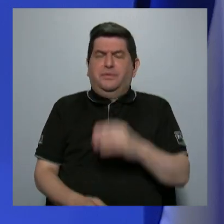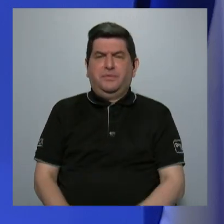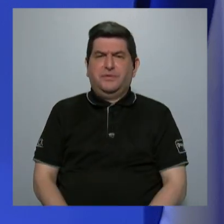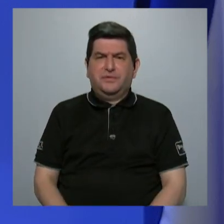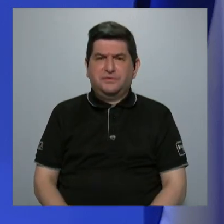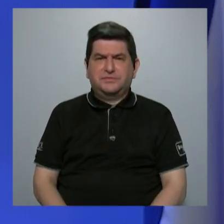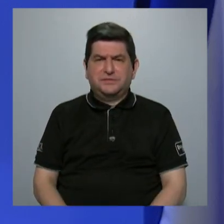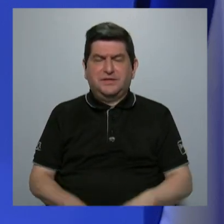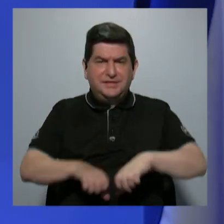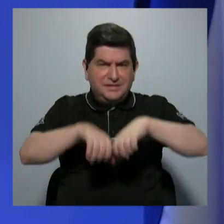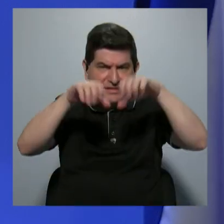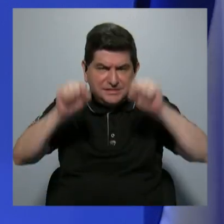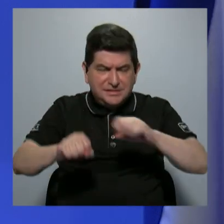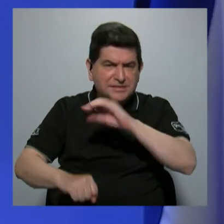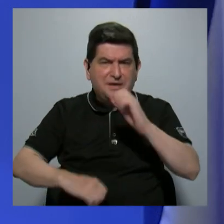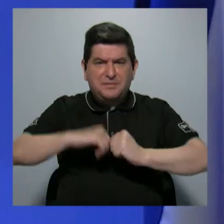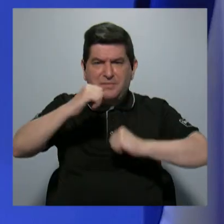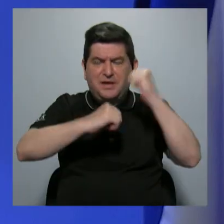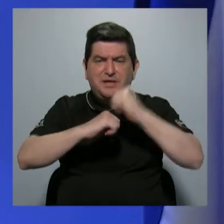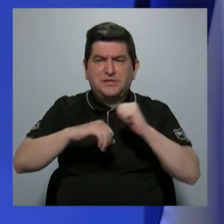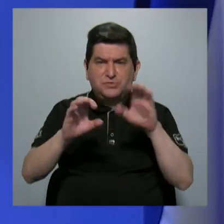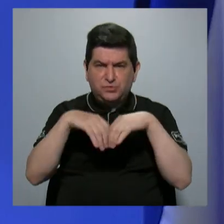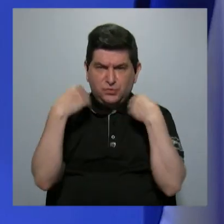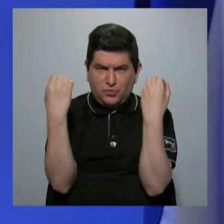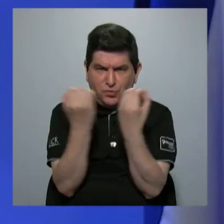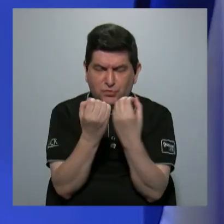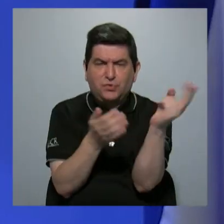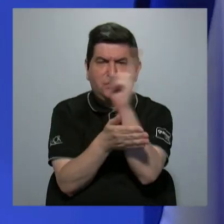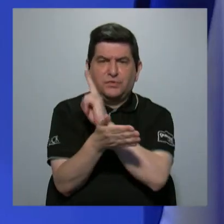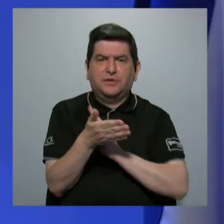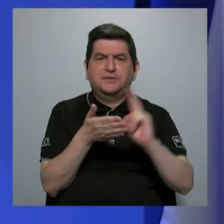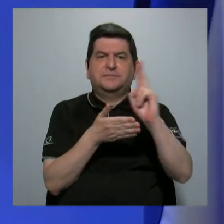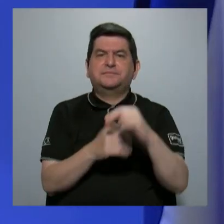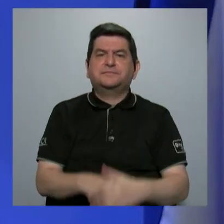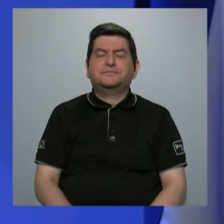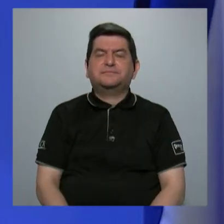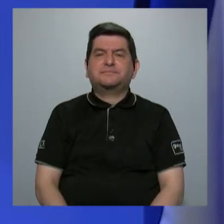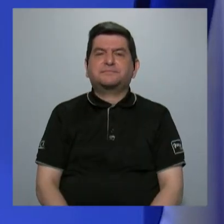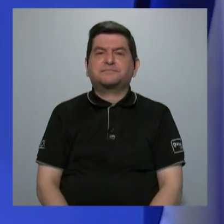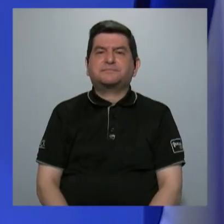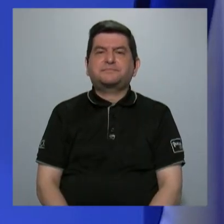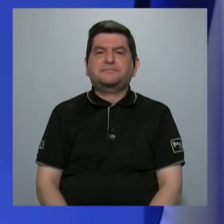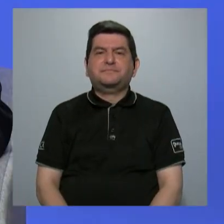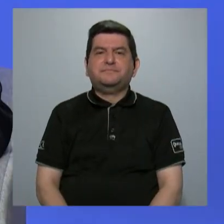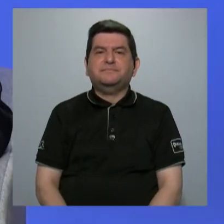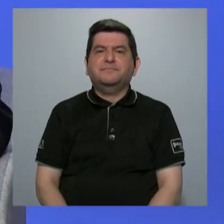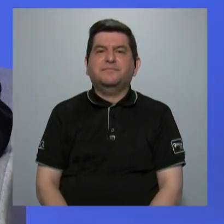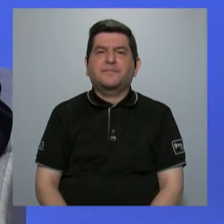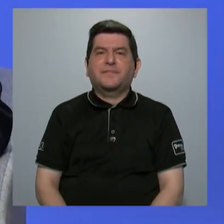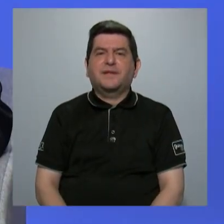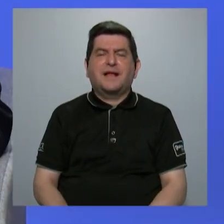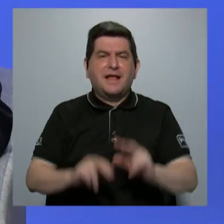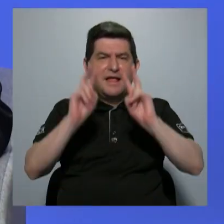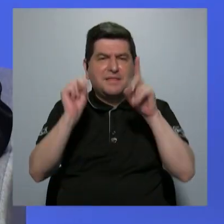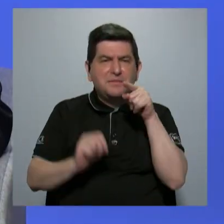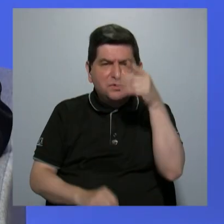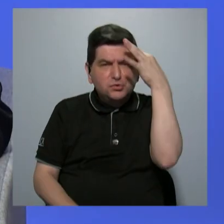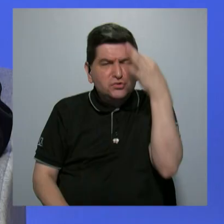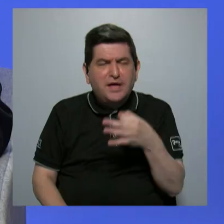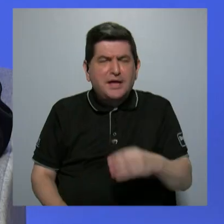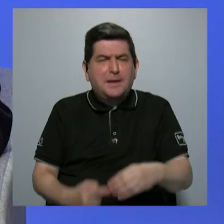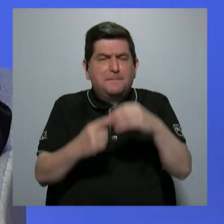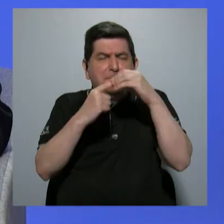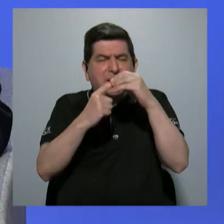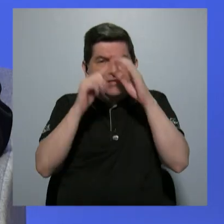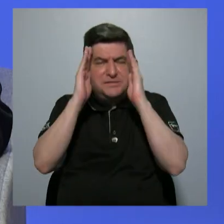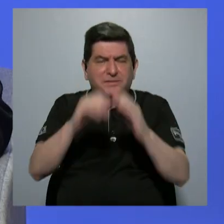lo que es el sistema y la estructura organizativa de la universidad. Perfecto. ¿Cuál sería uno de los temas que usted considera prioridad